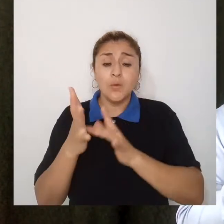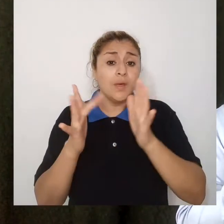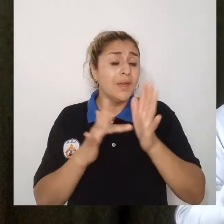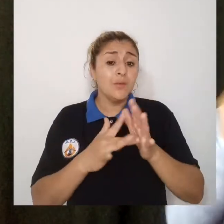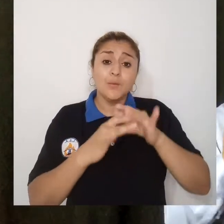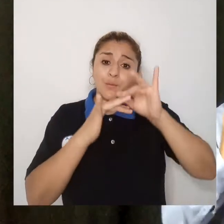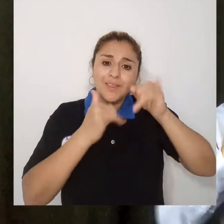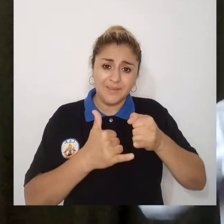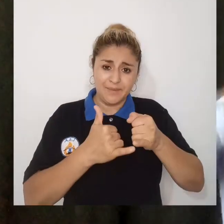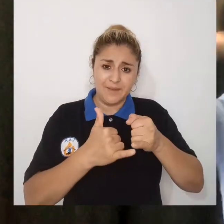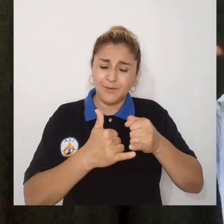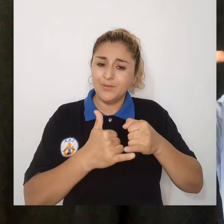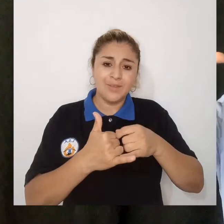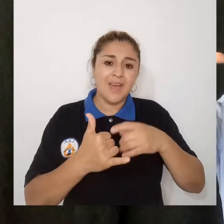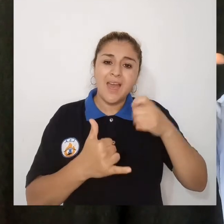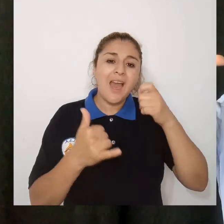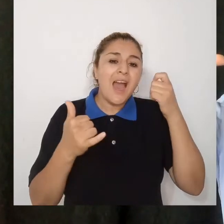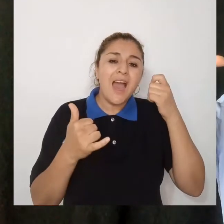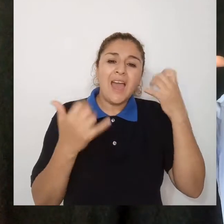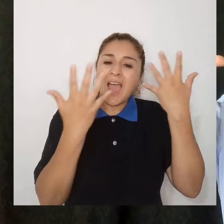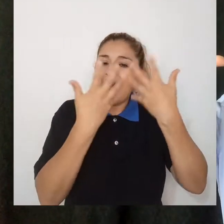comprometido a partir de un compromiso